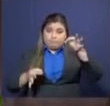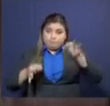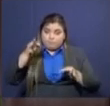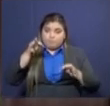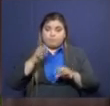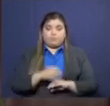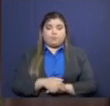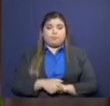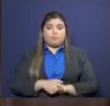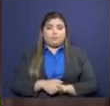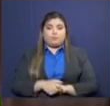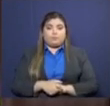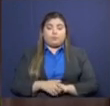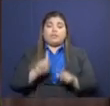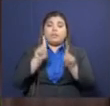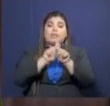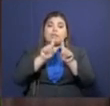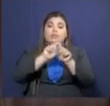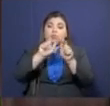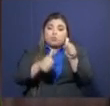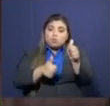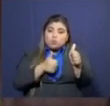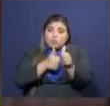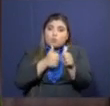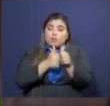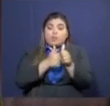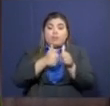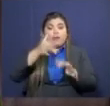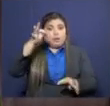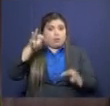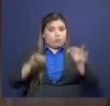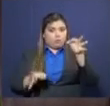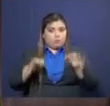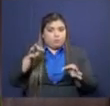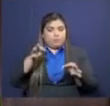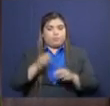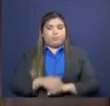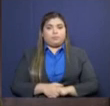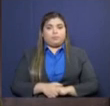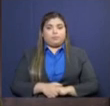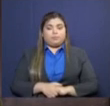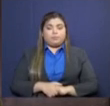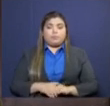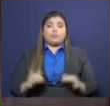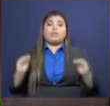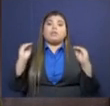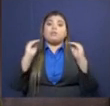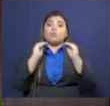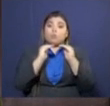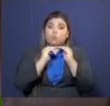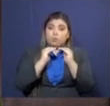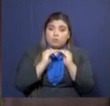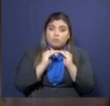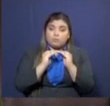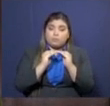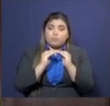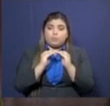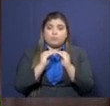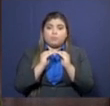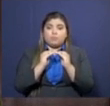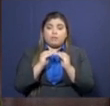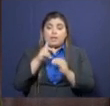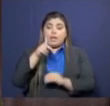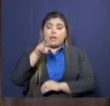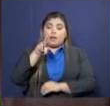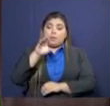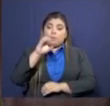principales y suplentes de la Corte Suprema de Justicia y, de igual forma, del